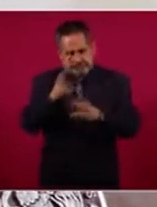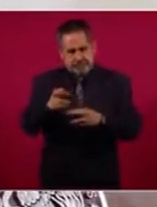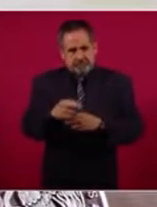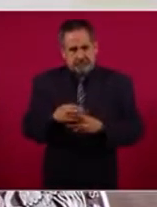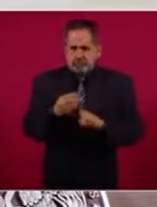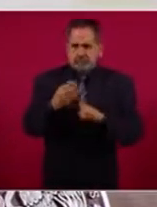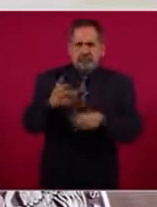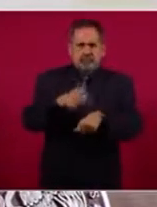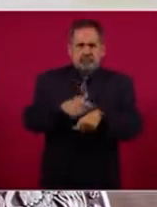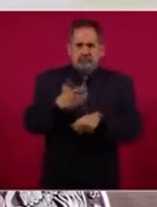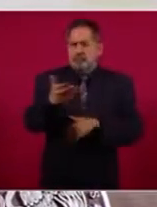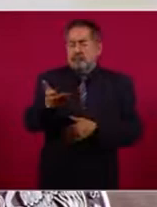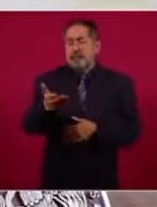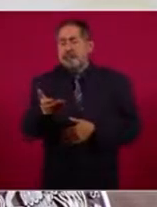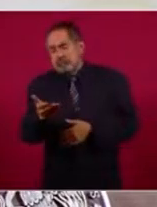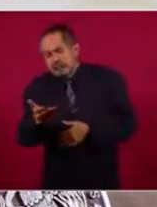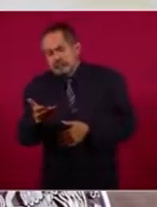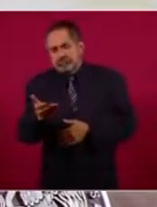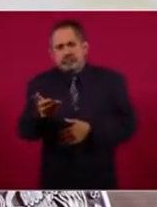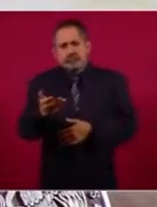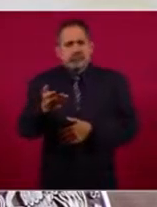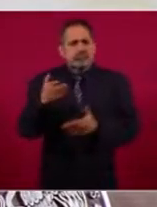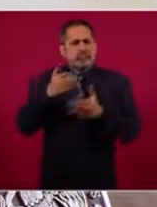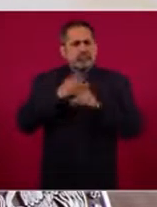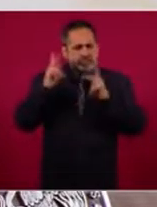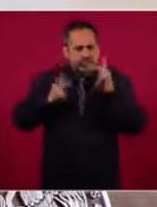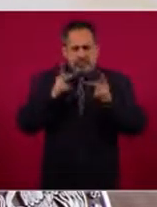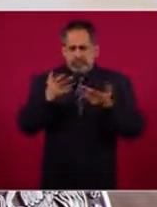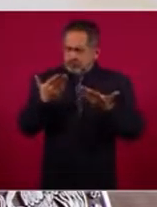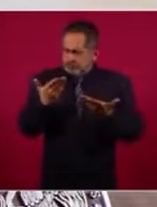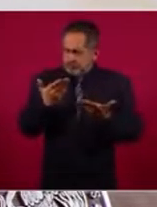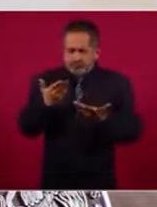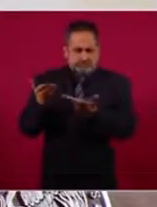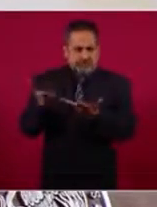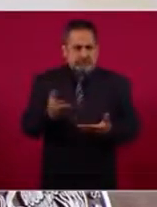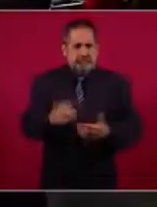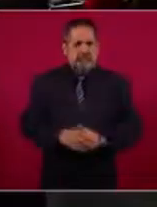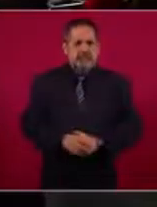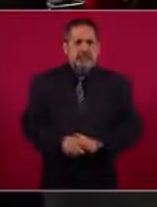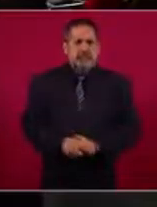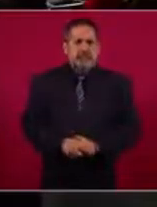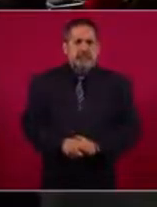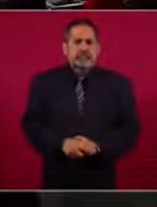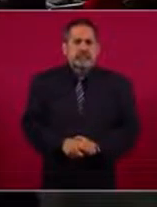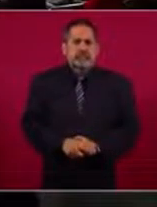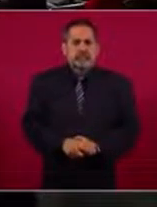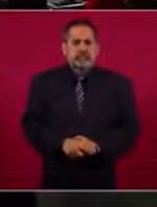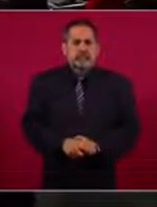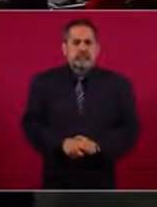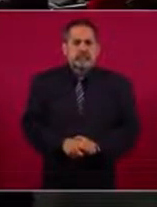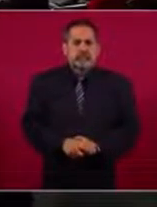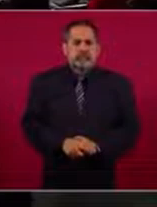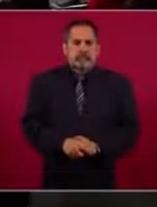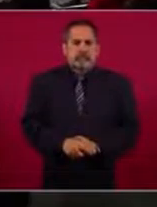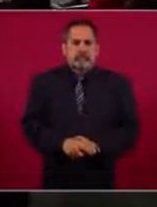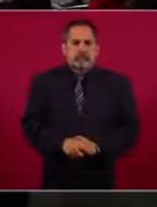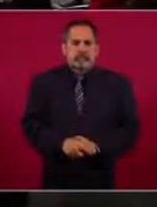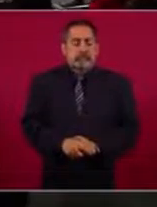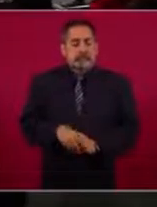generosos con los que nos visitan. Mire, esto fue